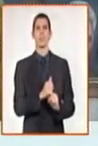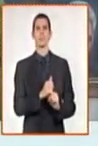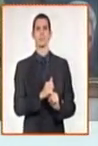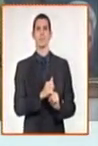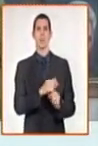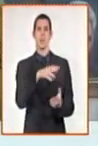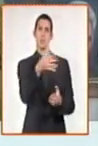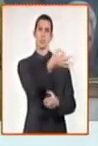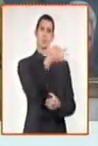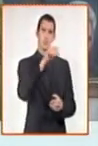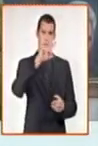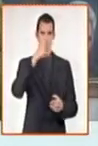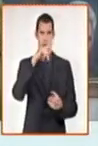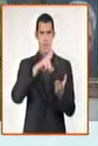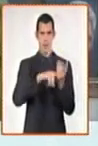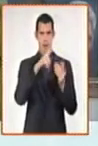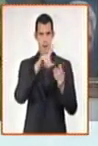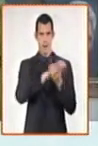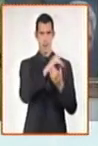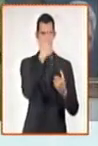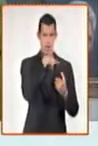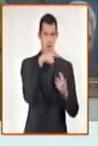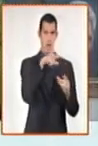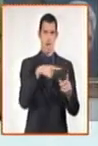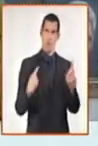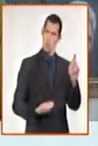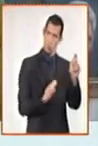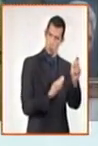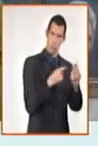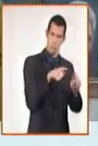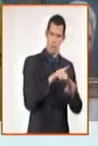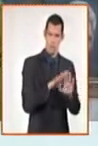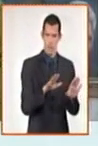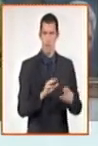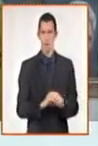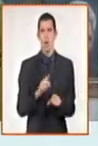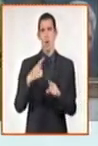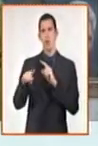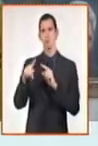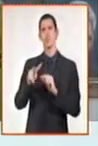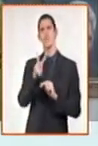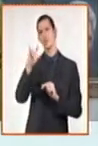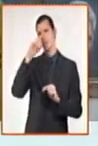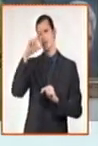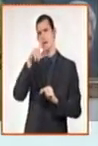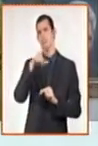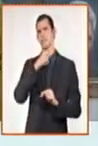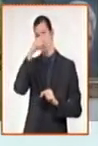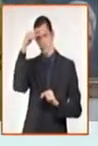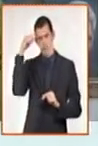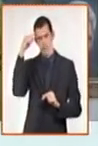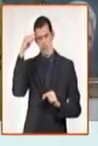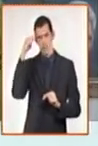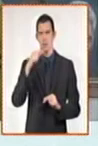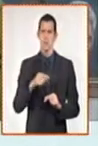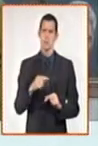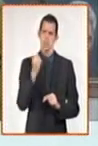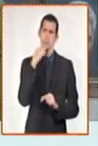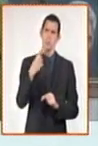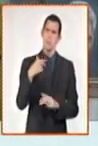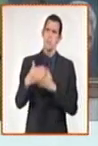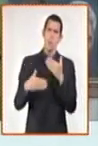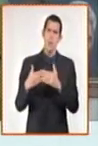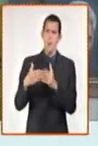tenido algunas interrupciones. Hoy se está trabajando en el municipio Viñales, en el municipio San Juan, que también hemos tenido inestabilidad con el funcionamiento de los